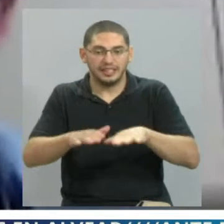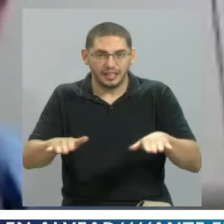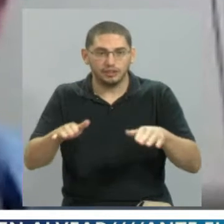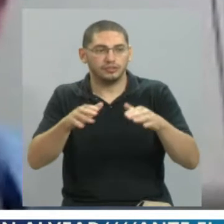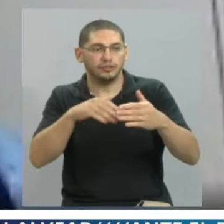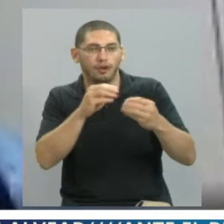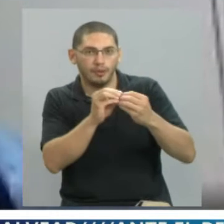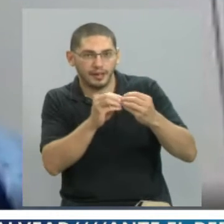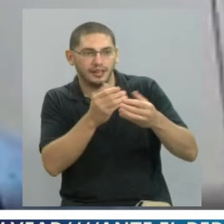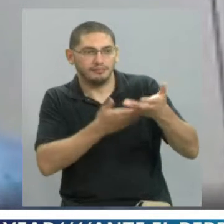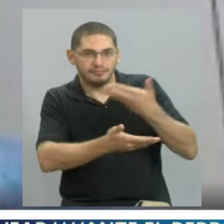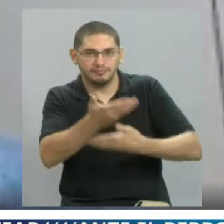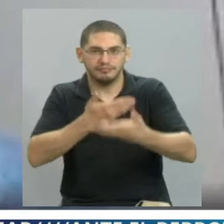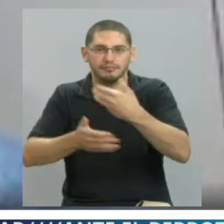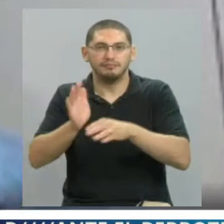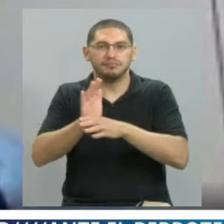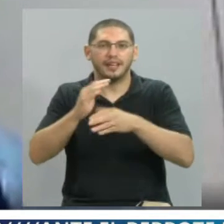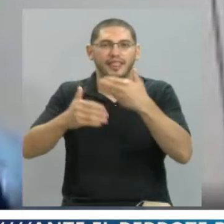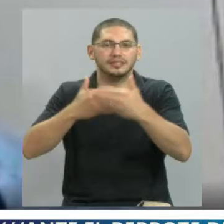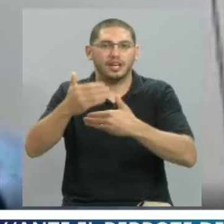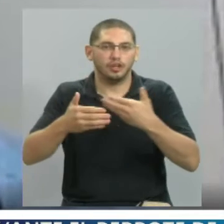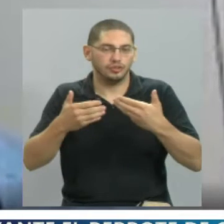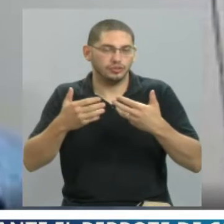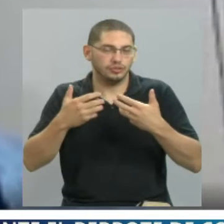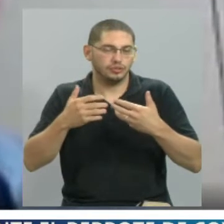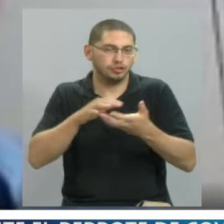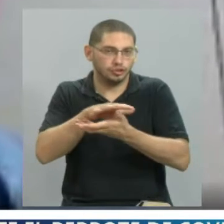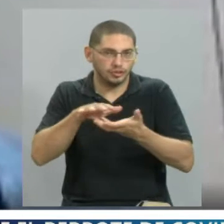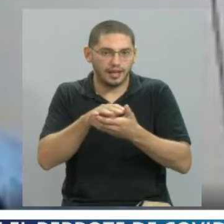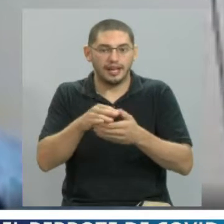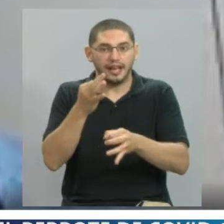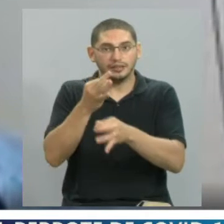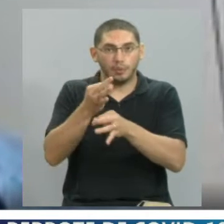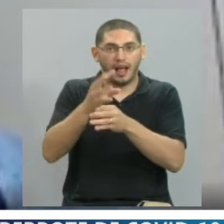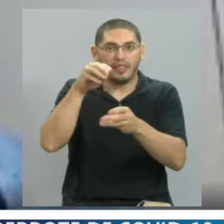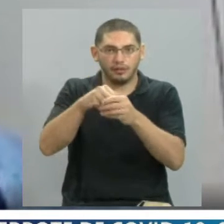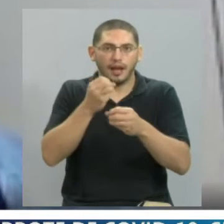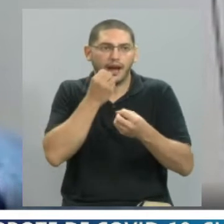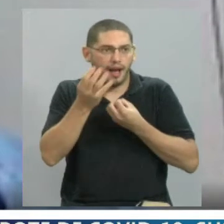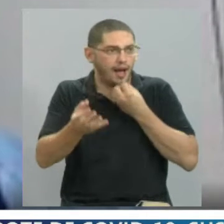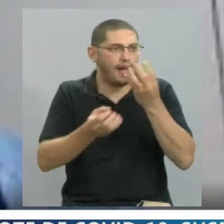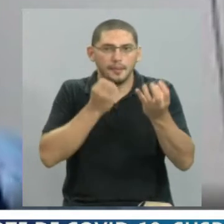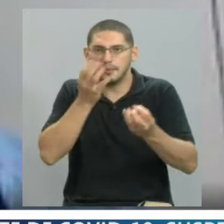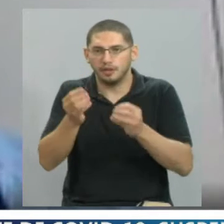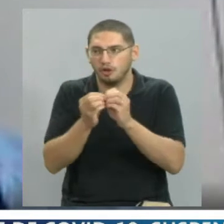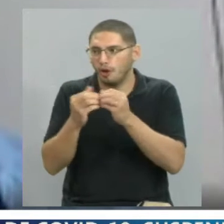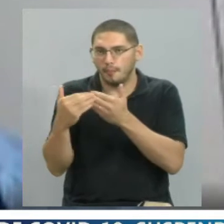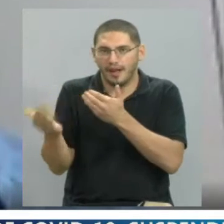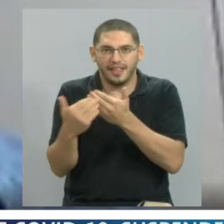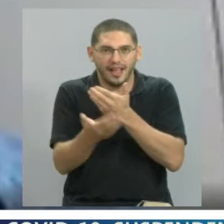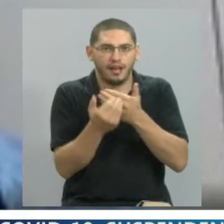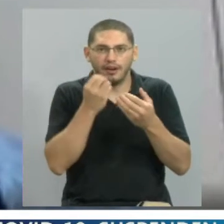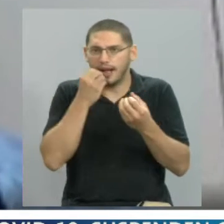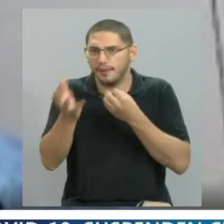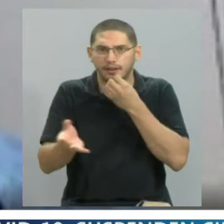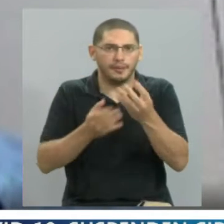de los chicos. En la escuela es donde pueden decir cosas que no dicen en casa, es donde comparten con pares de su edad